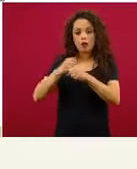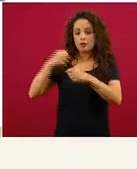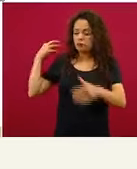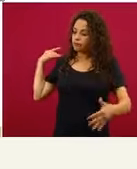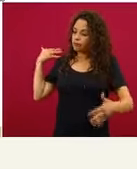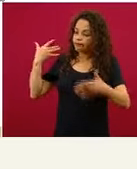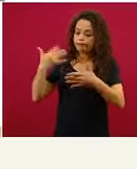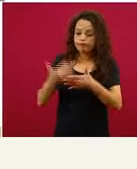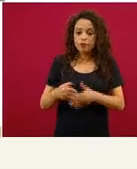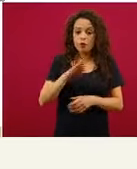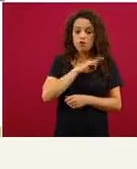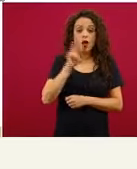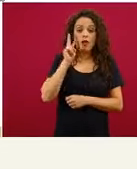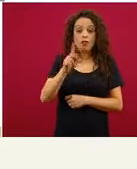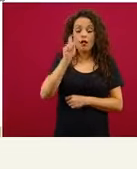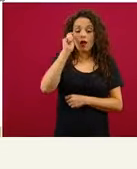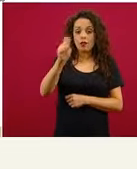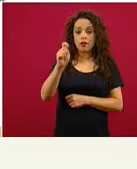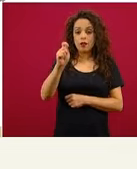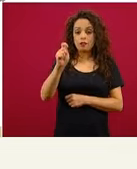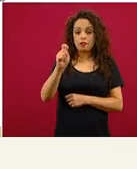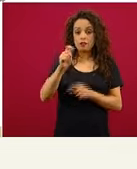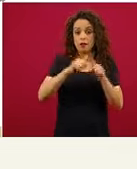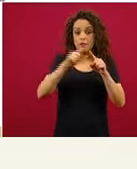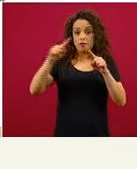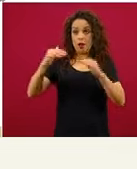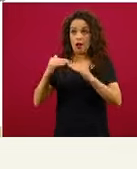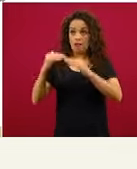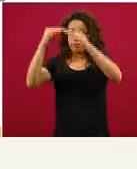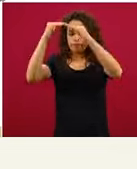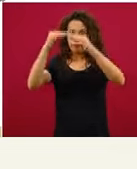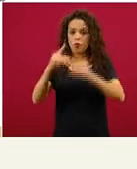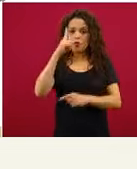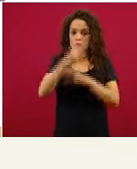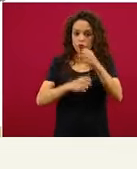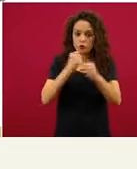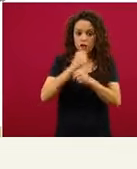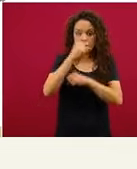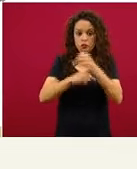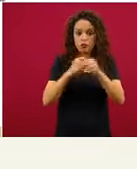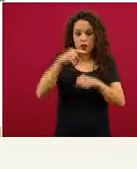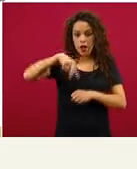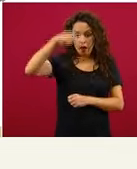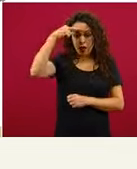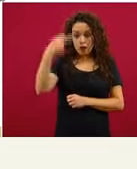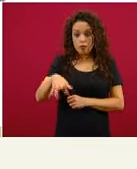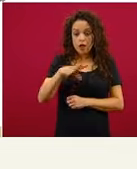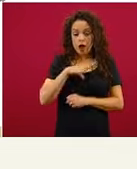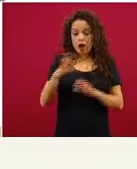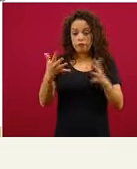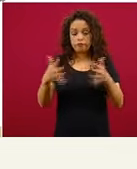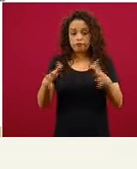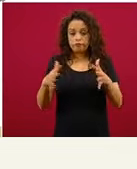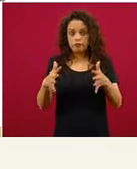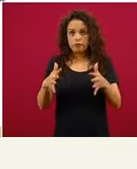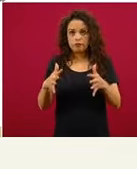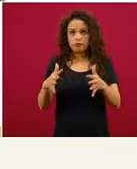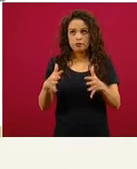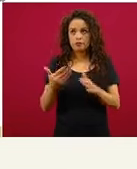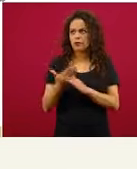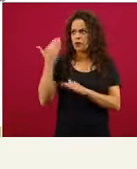la gráfica superior que cada año en México se diagnostican alrededor, el año